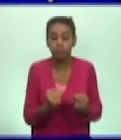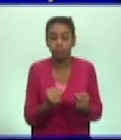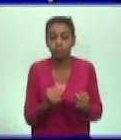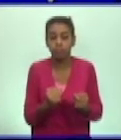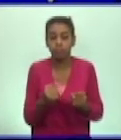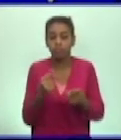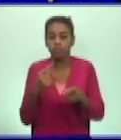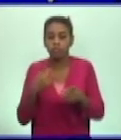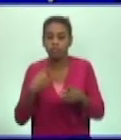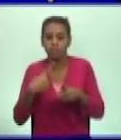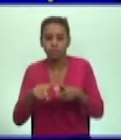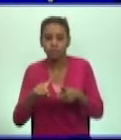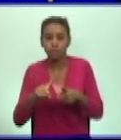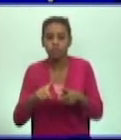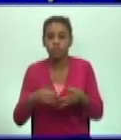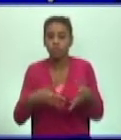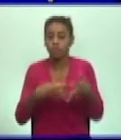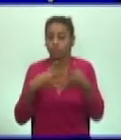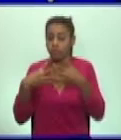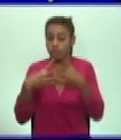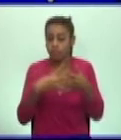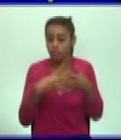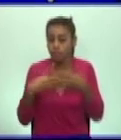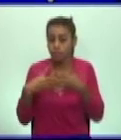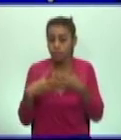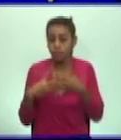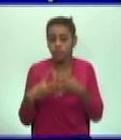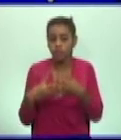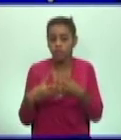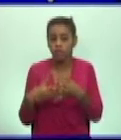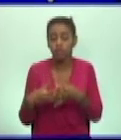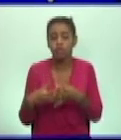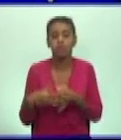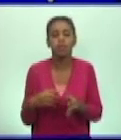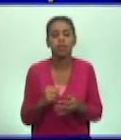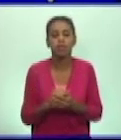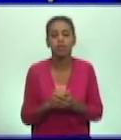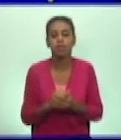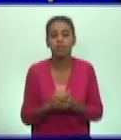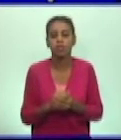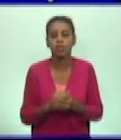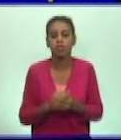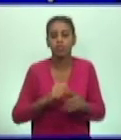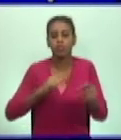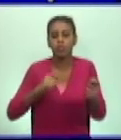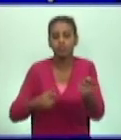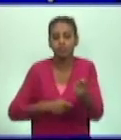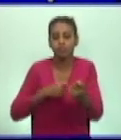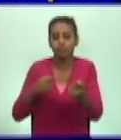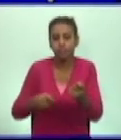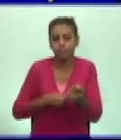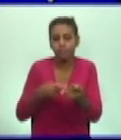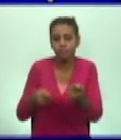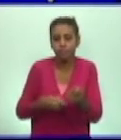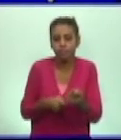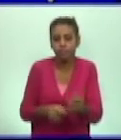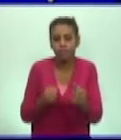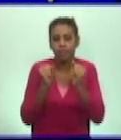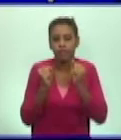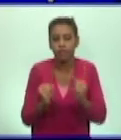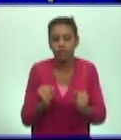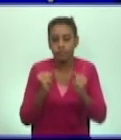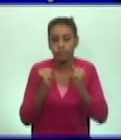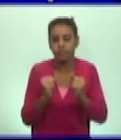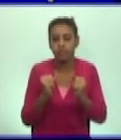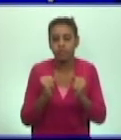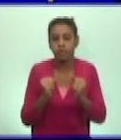otra manera, por estos norteamericanos, bueno, inició desde los primeros momentos ese enfrentamiento veraz a